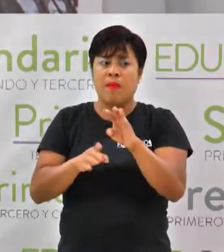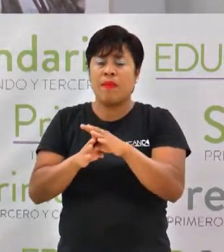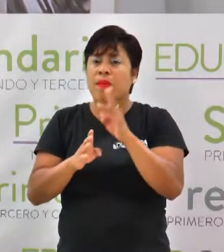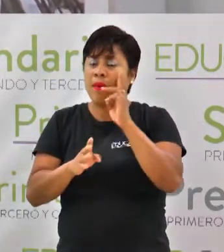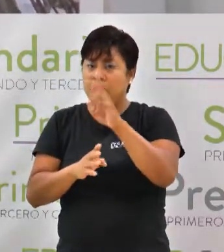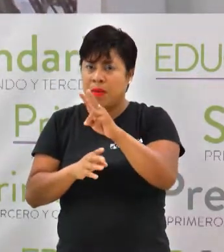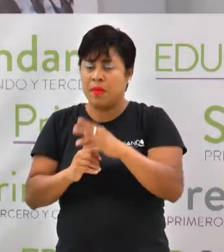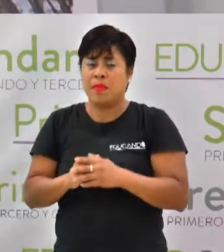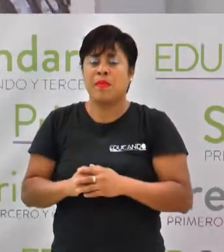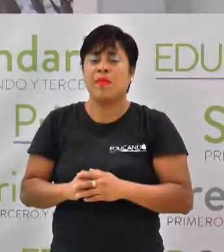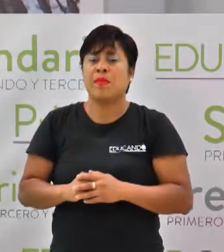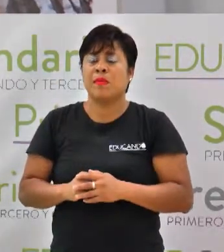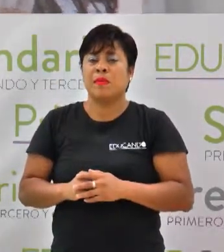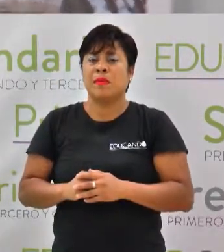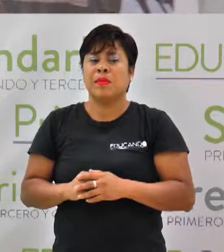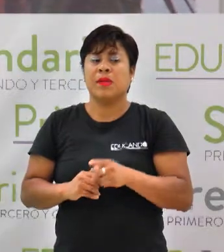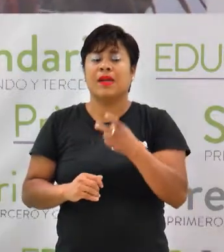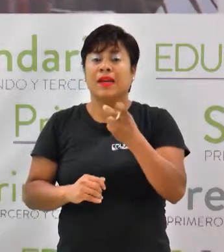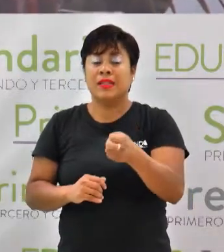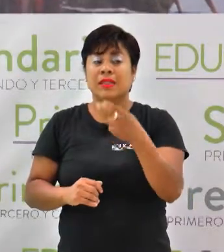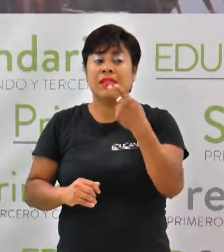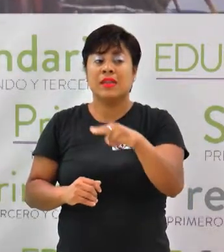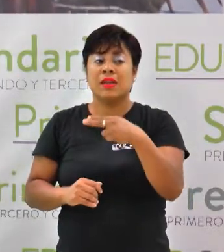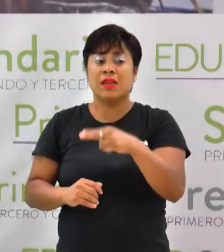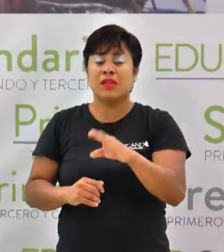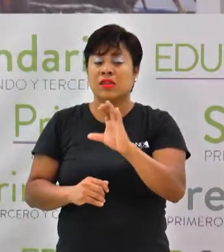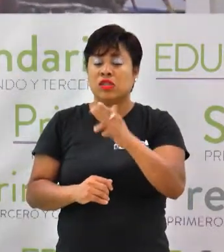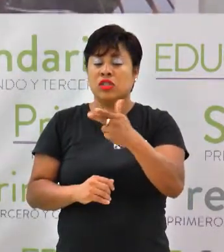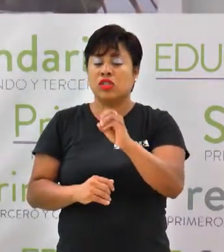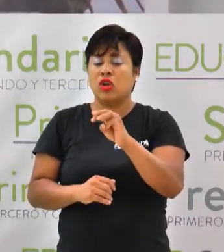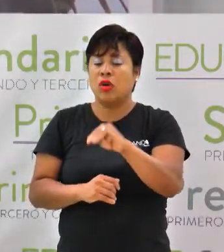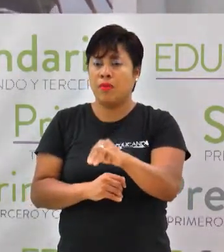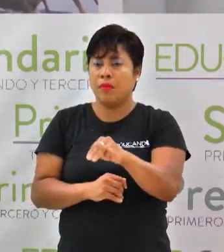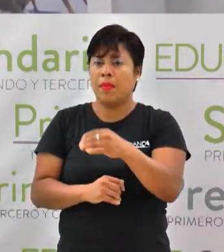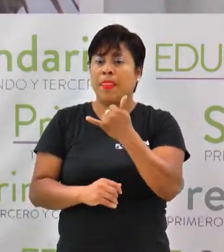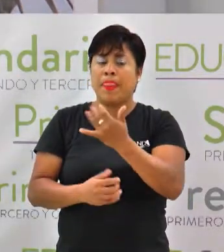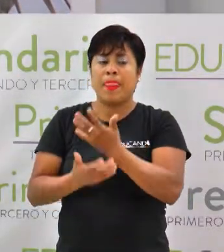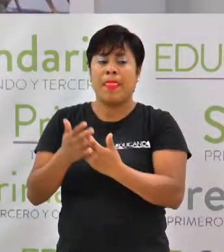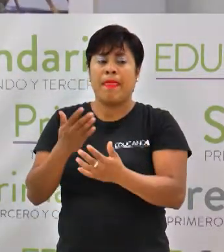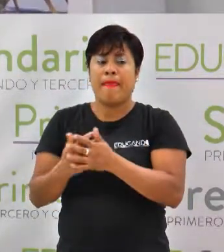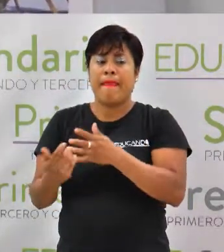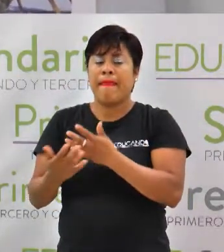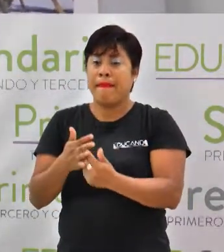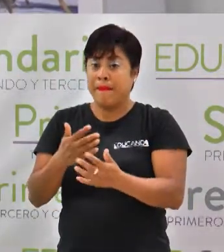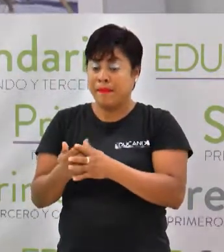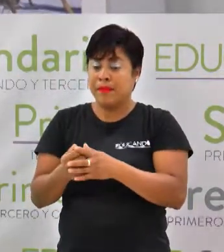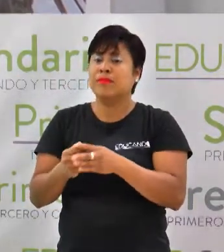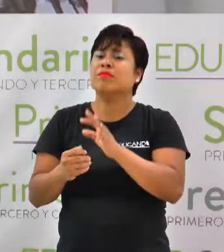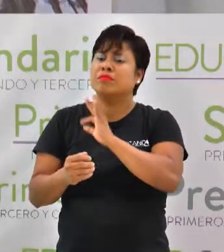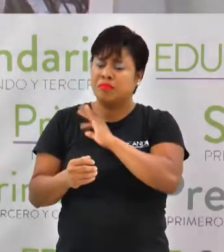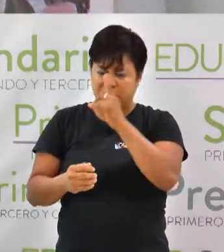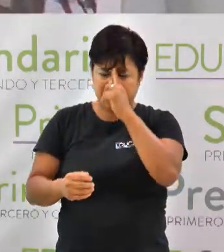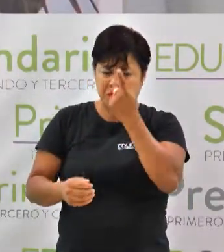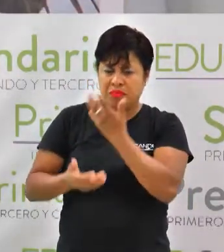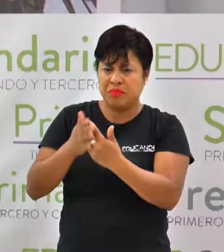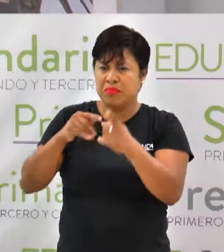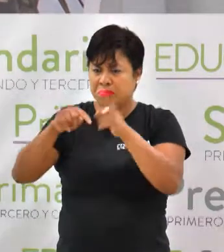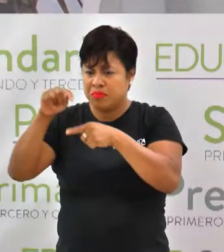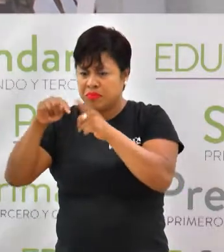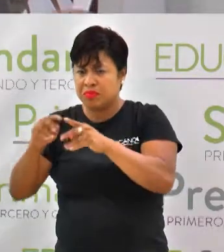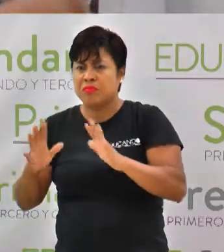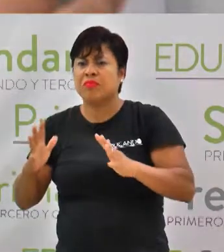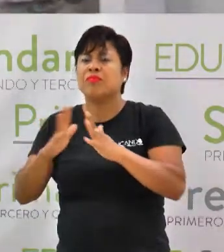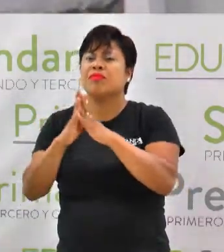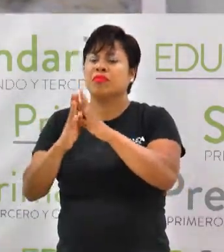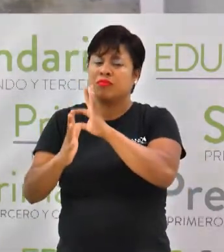que has visto que jalan el trineo, ¿verdad? Se llama chom y se arma y se desarma